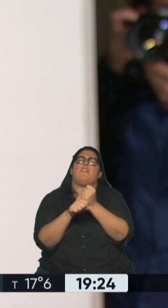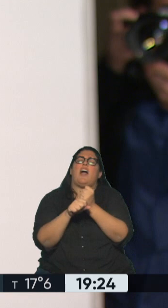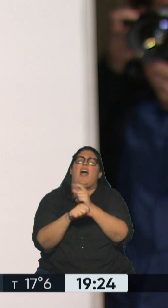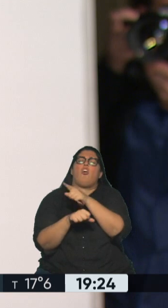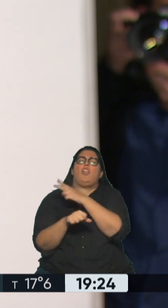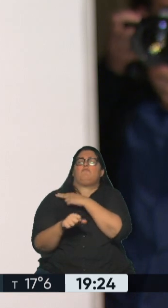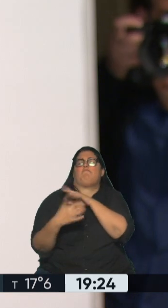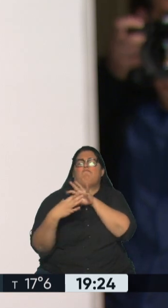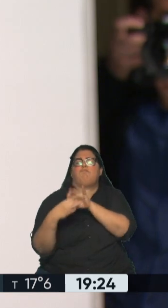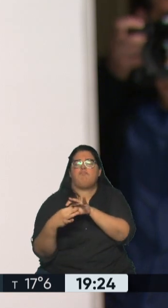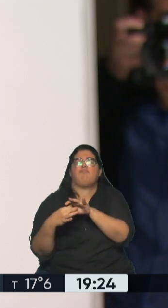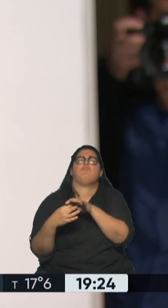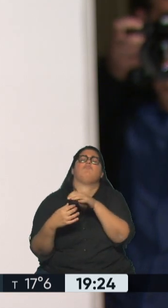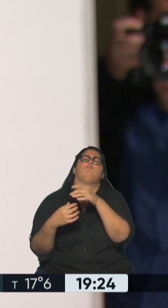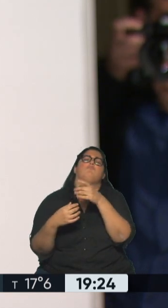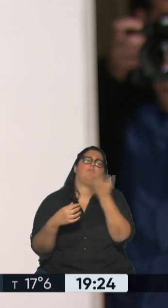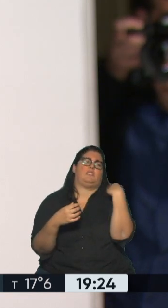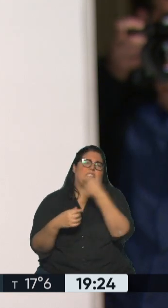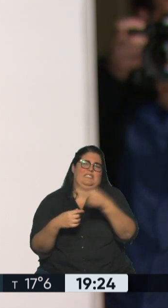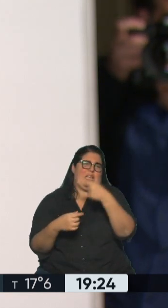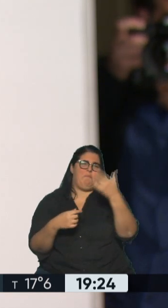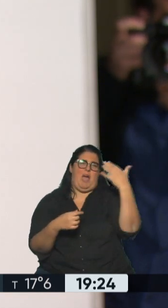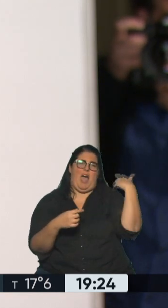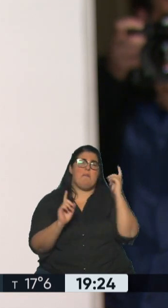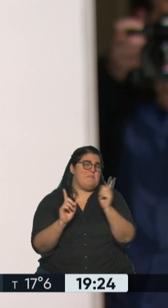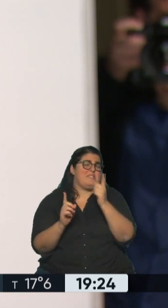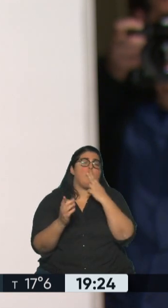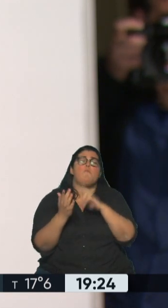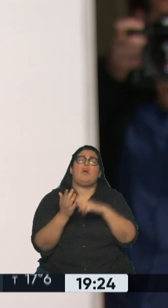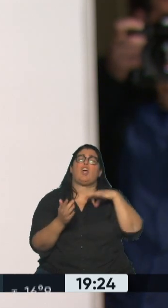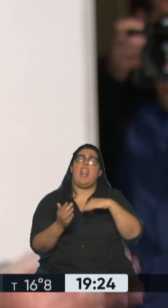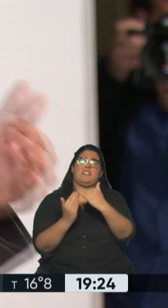de dependencia, que hace algunas semanas bajamos el impuesto a las